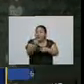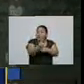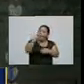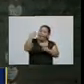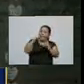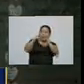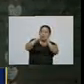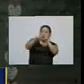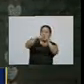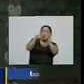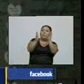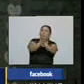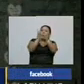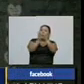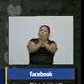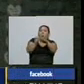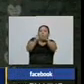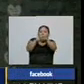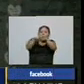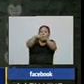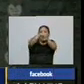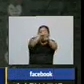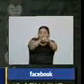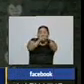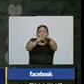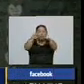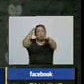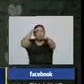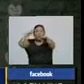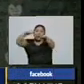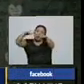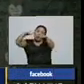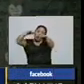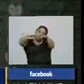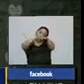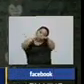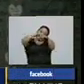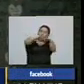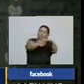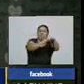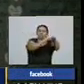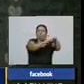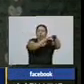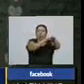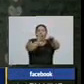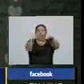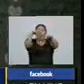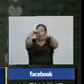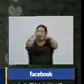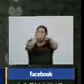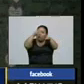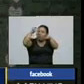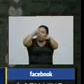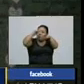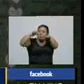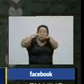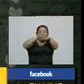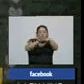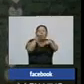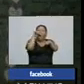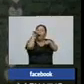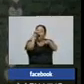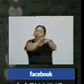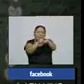transportaba en un bus cuando una repunta del río que se encuentra en esta zona los sorprendió y lastimosamente